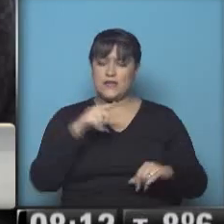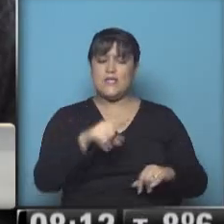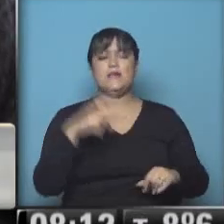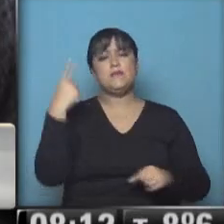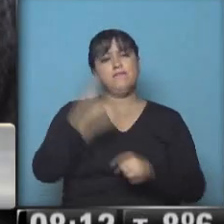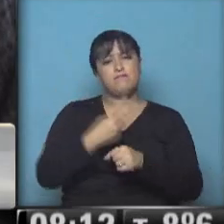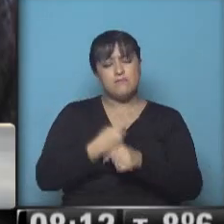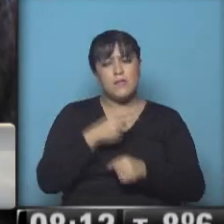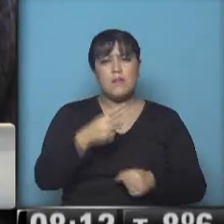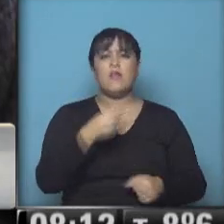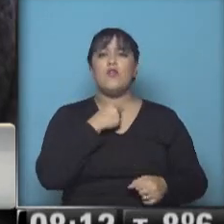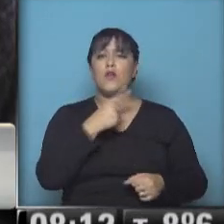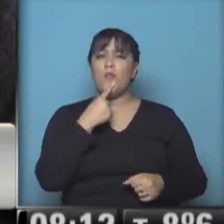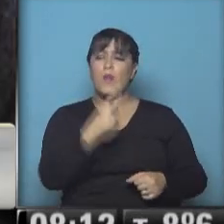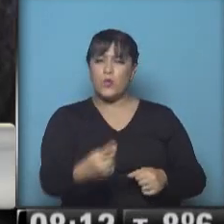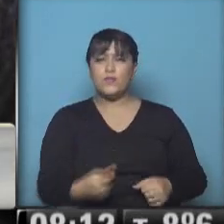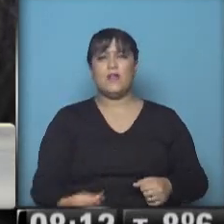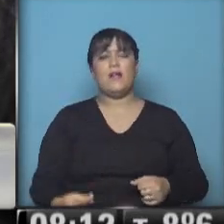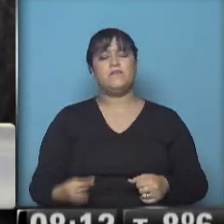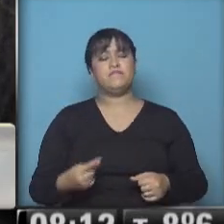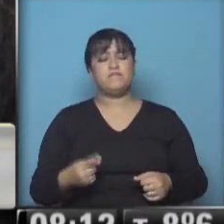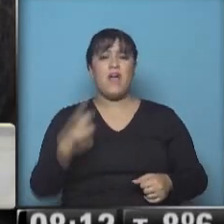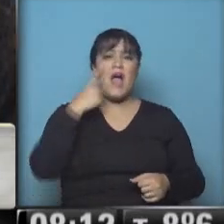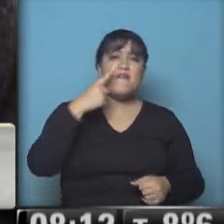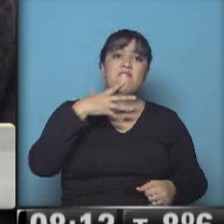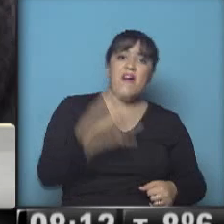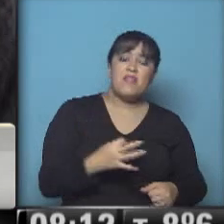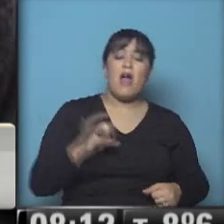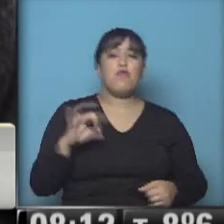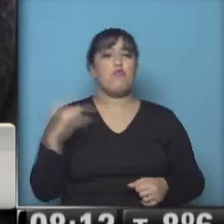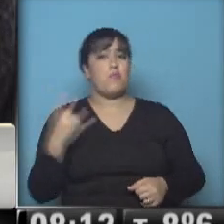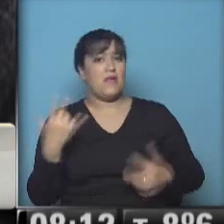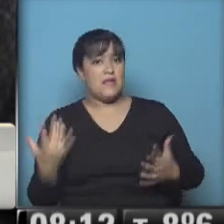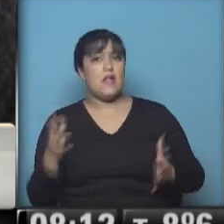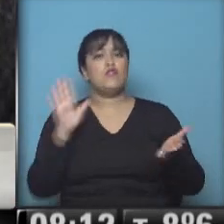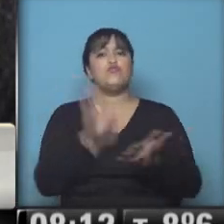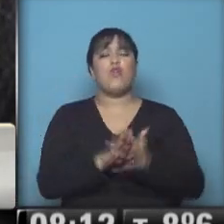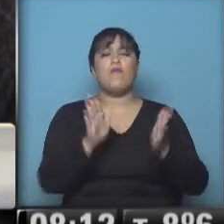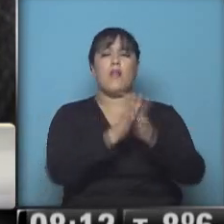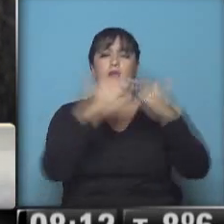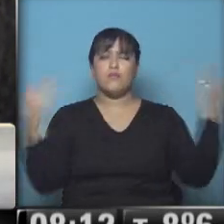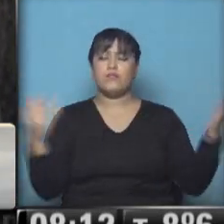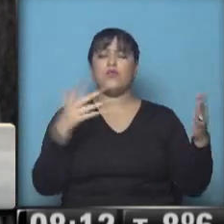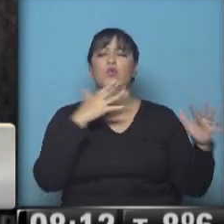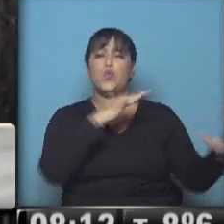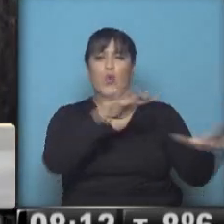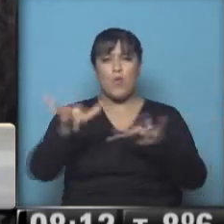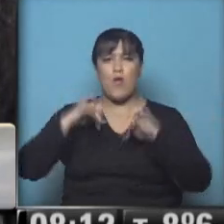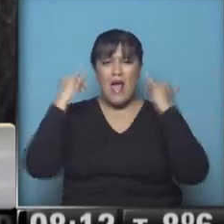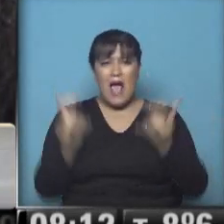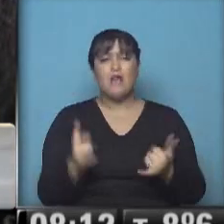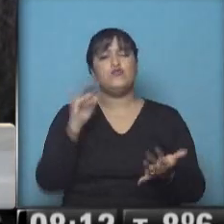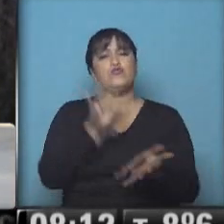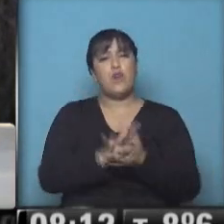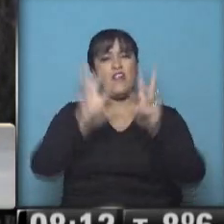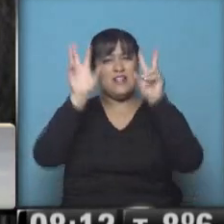lado preguntarle Qué hay de cierto si es cierto lo que se ha publicado lo que se rumorea en el sentido de que